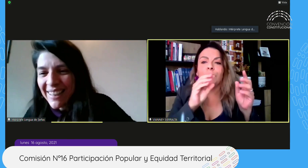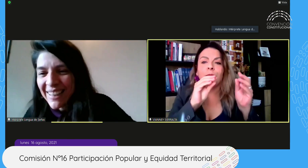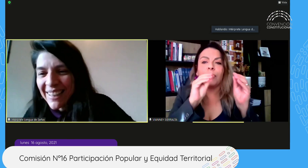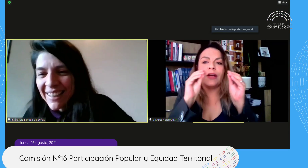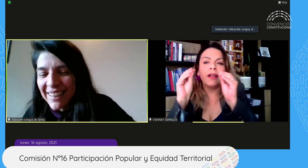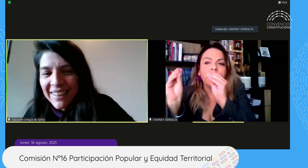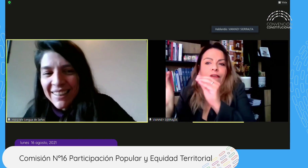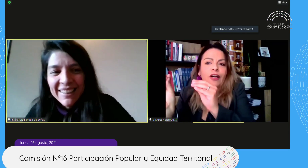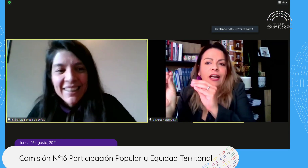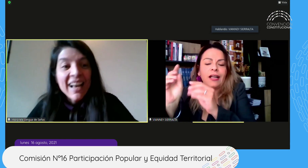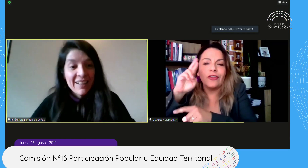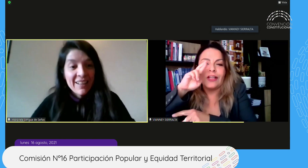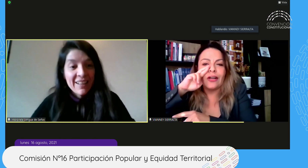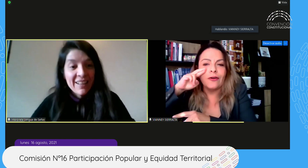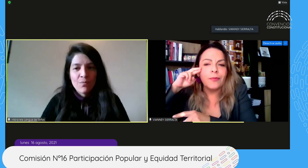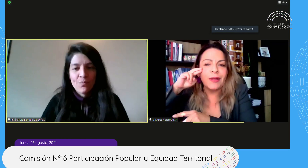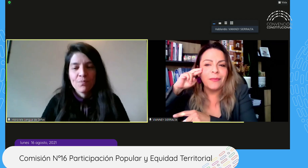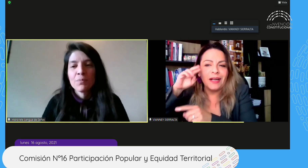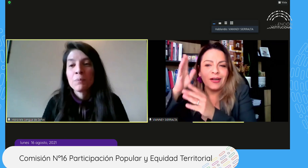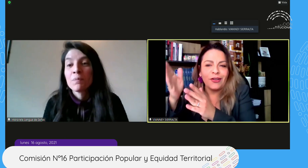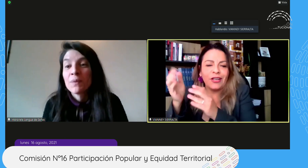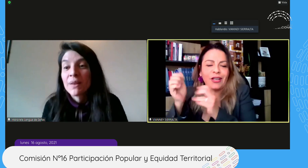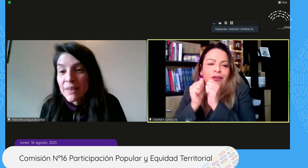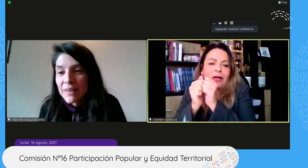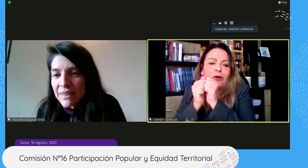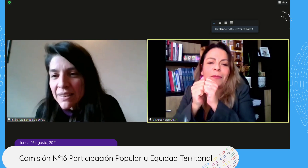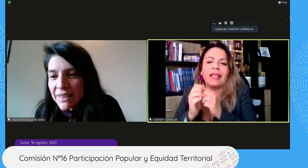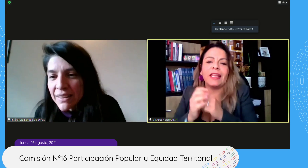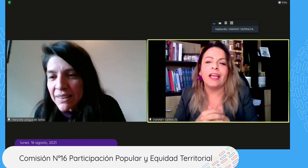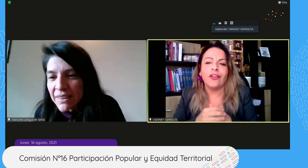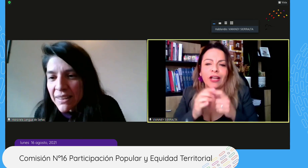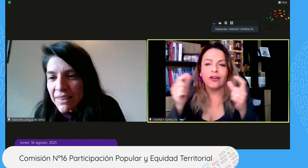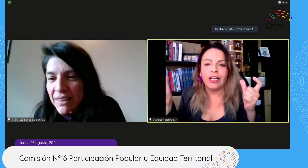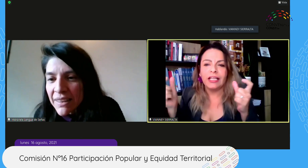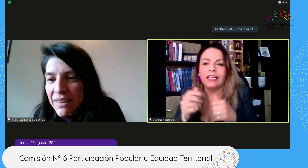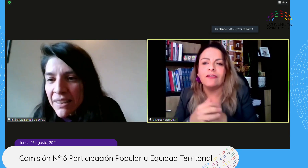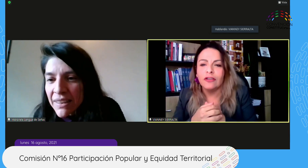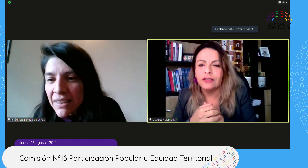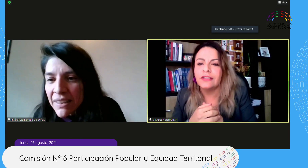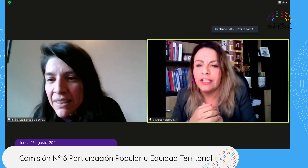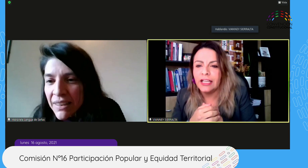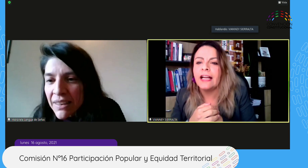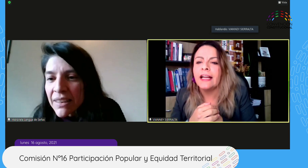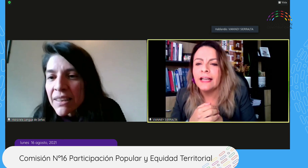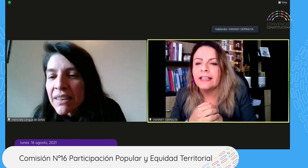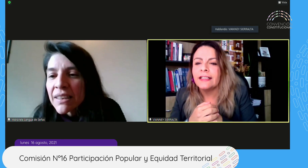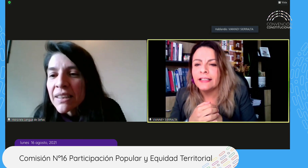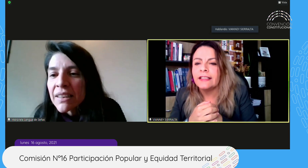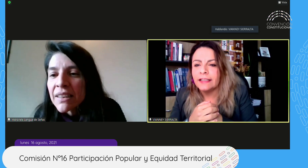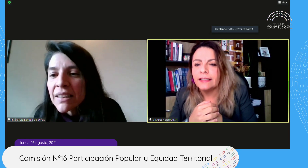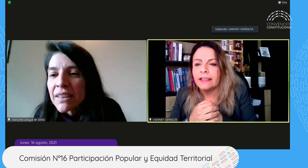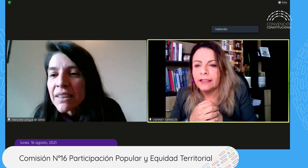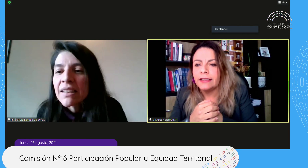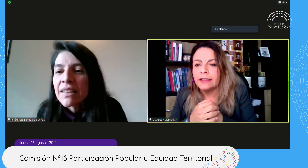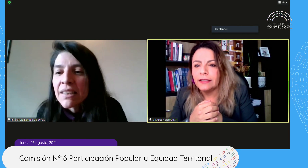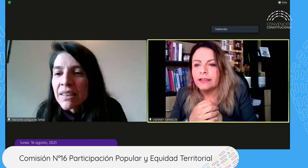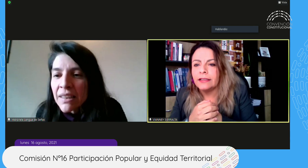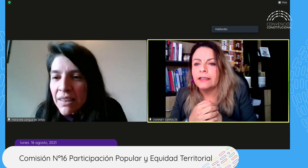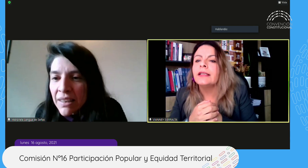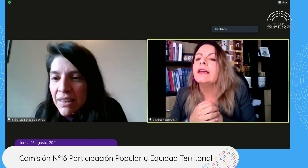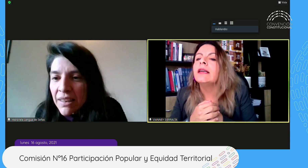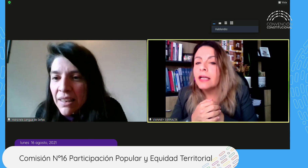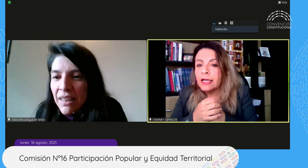Por favor, pueden enfocar a Rodrigo, pueden ver a Rodrigo, es mi compañero del colectivo. ¿Sí?